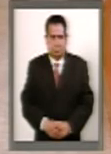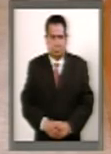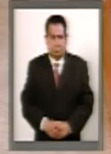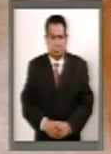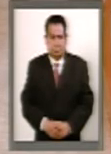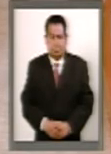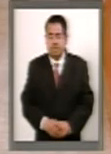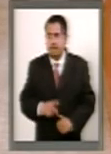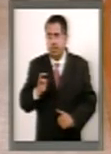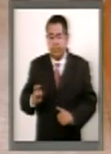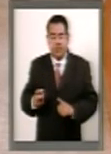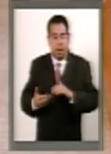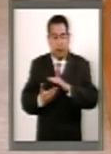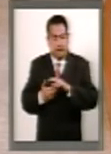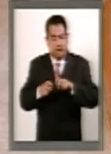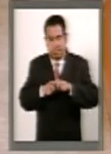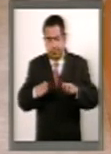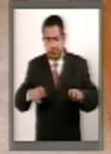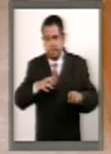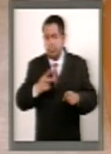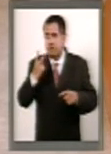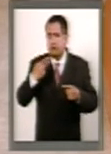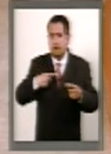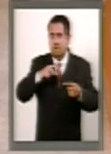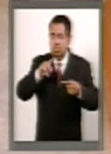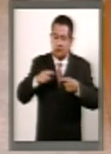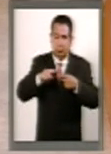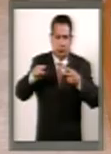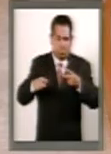Esta presidencia tiene registrados dos oradores más.